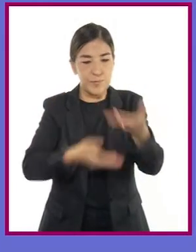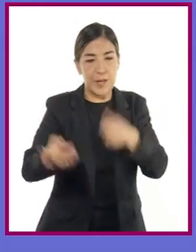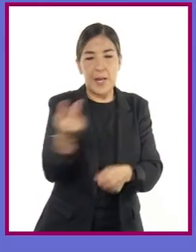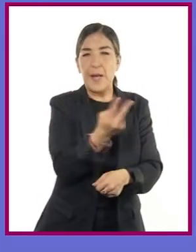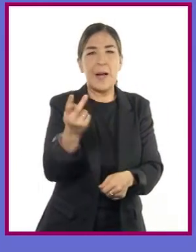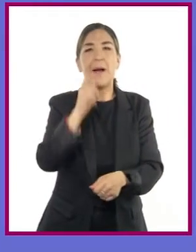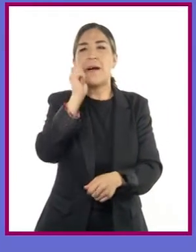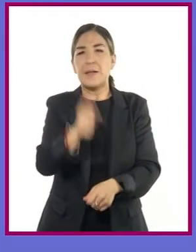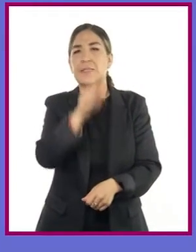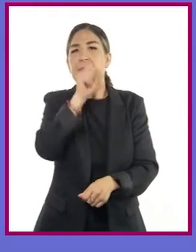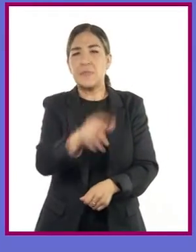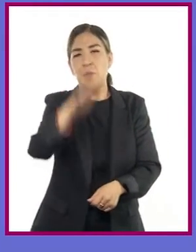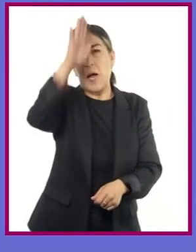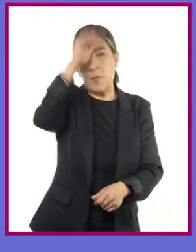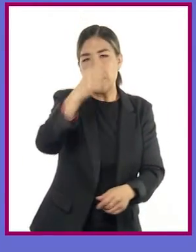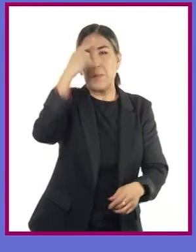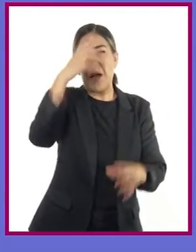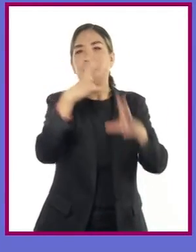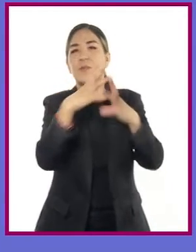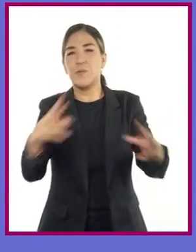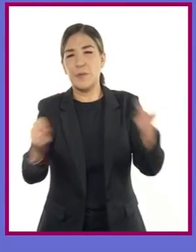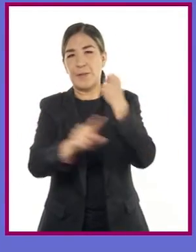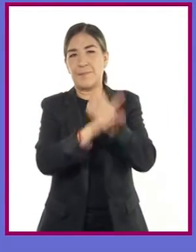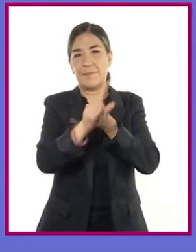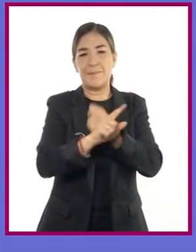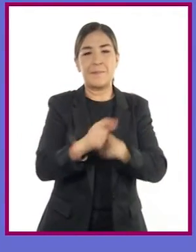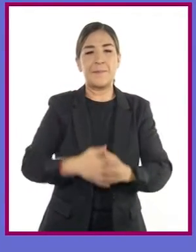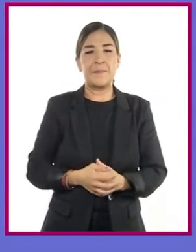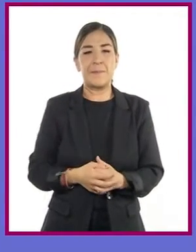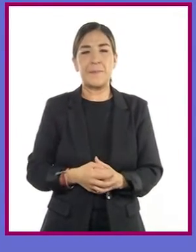propias alternativas y soluciones al conflicto.